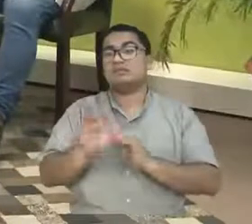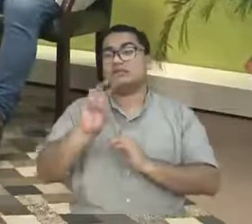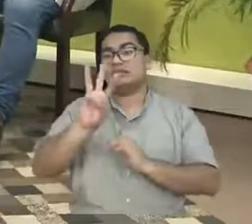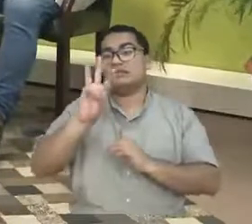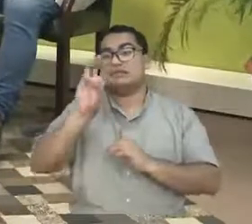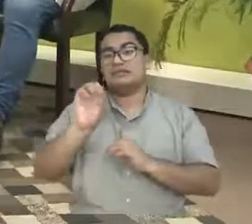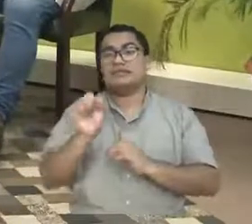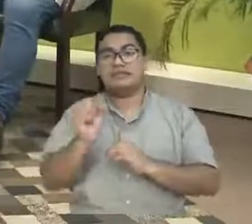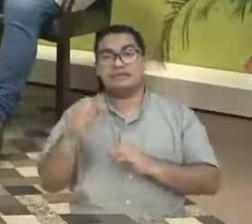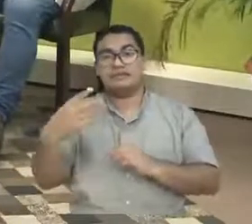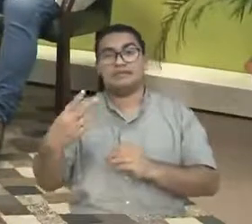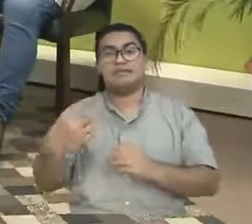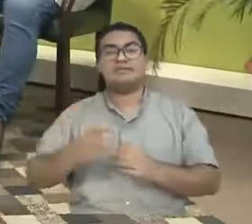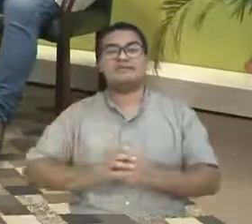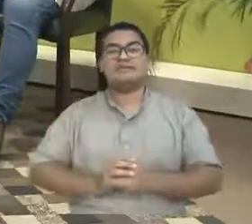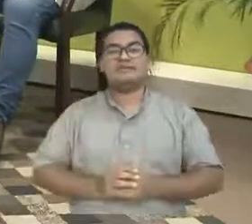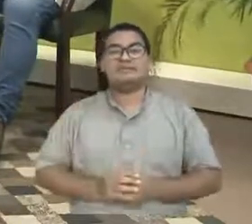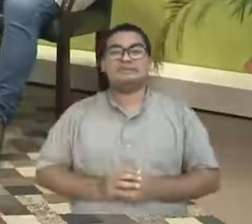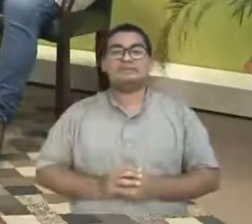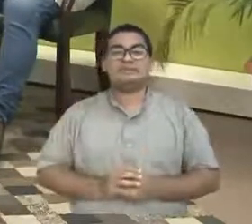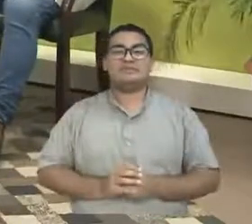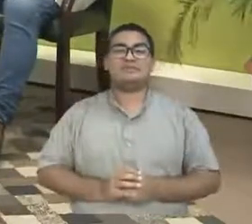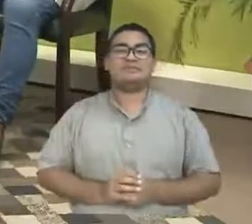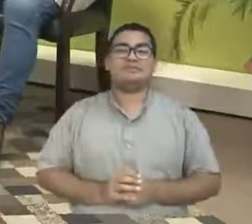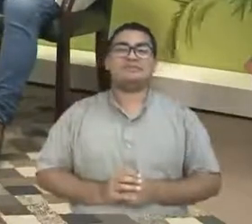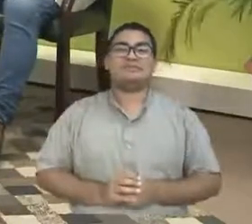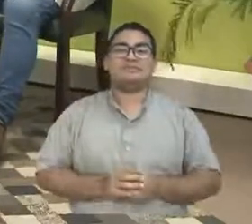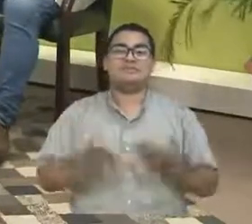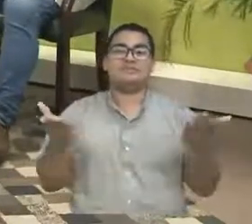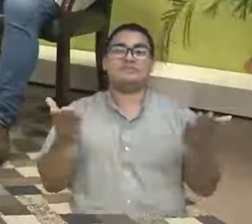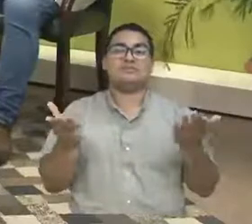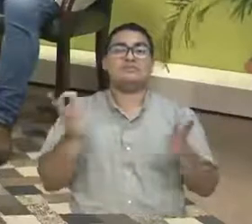30 segundos. 30 segundos. Mínimo. Y que debería ser